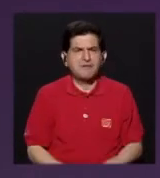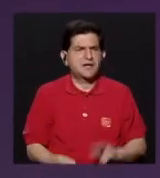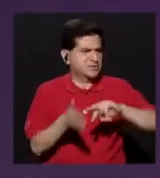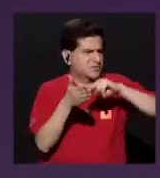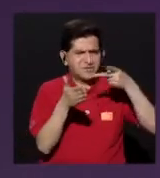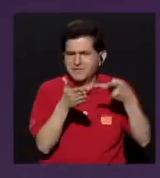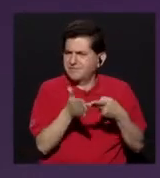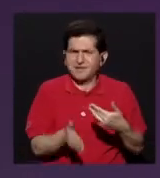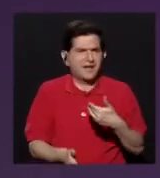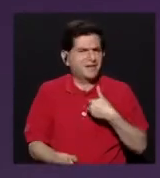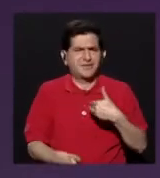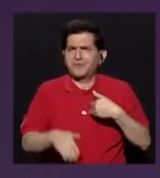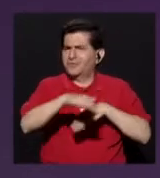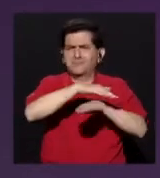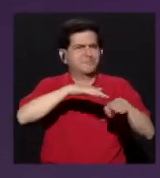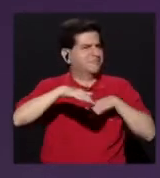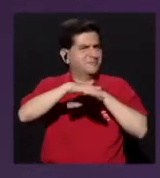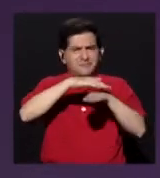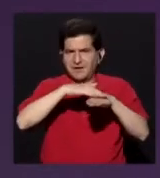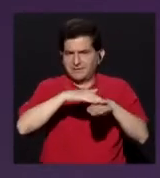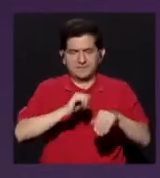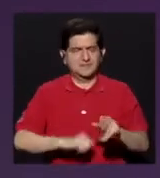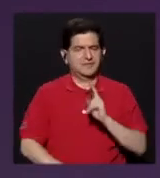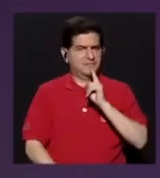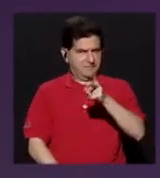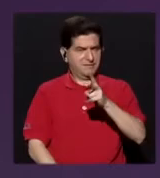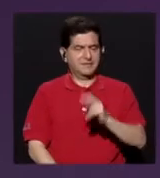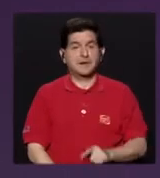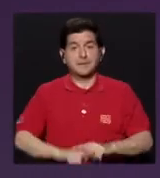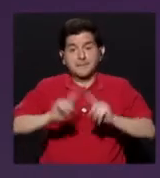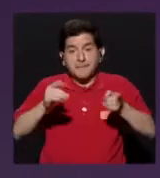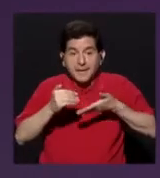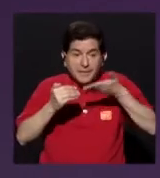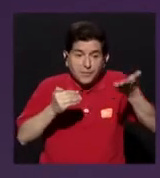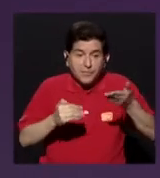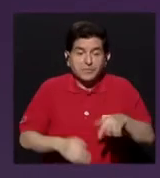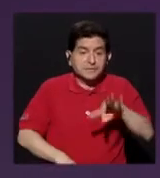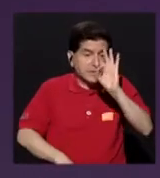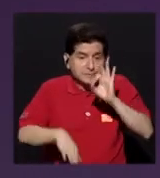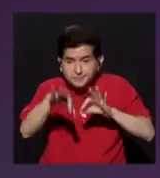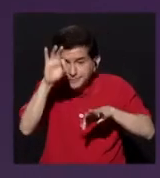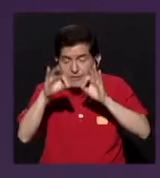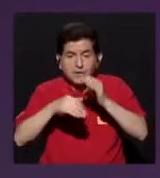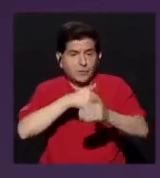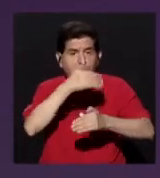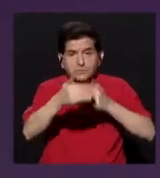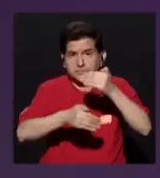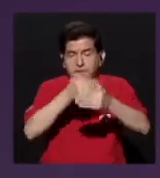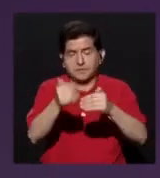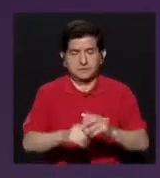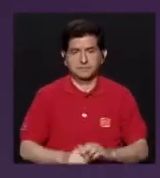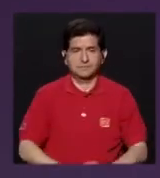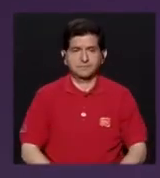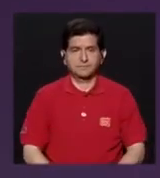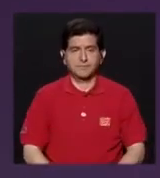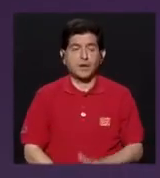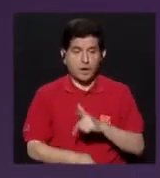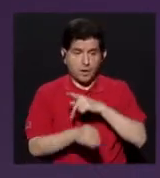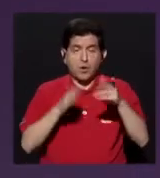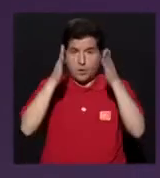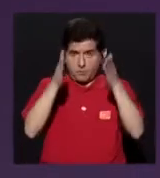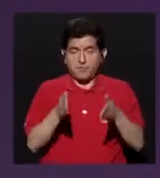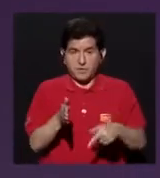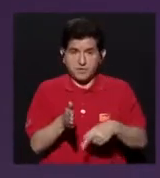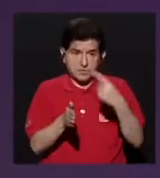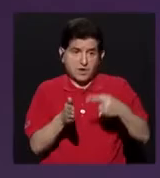tenían realmente una fundamentación real. Pero bueno, son cosas que encontramos. Que incluso profesionales, y es